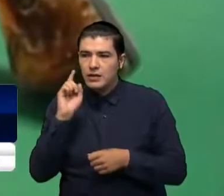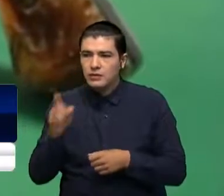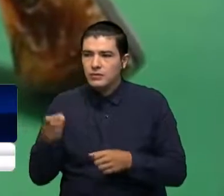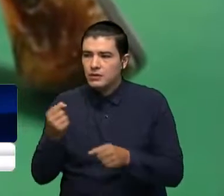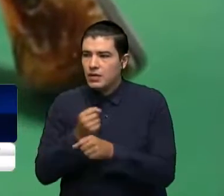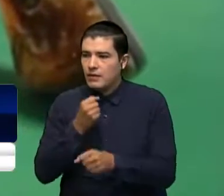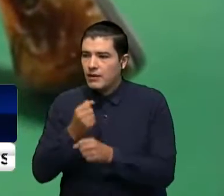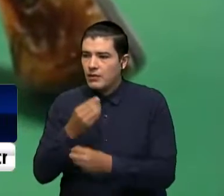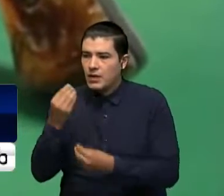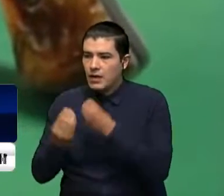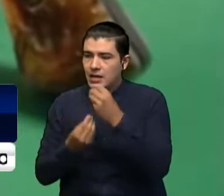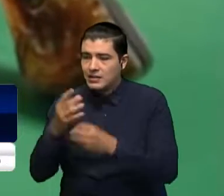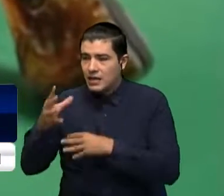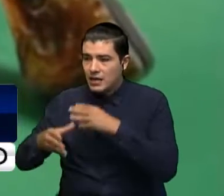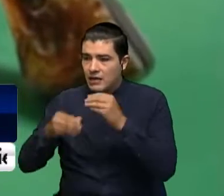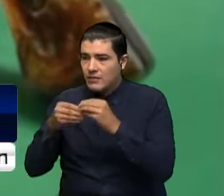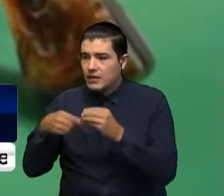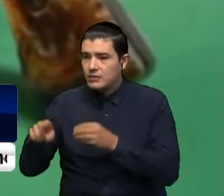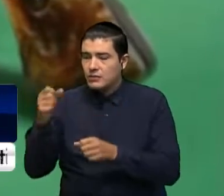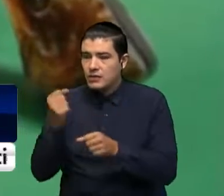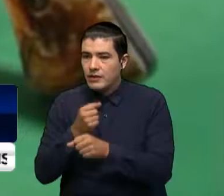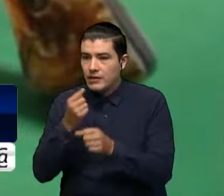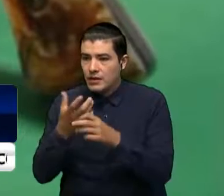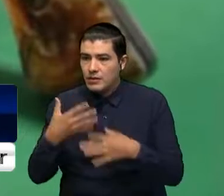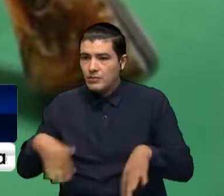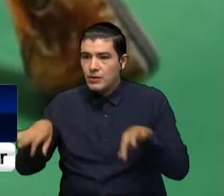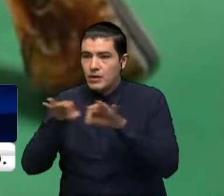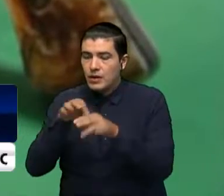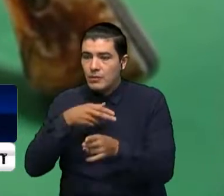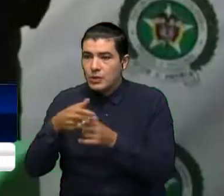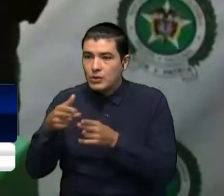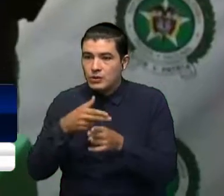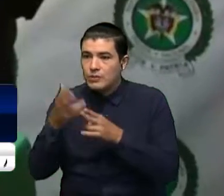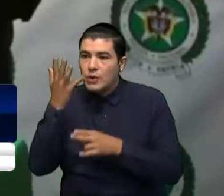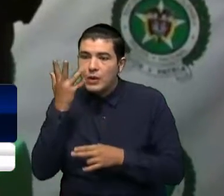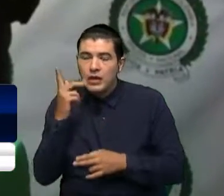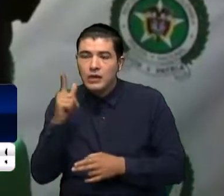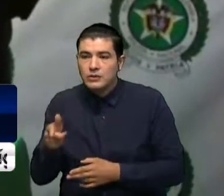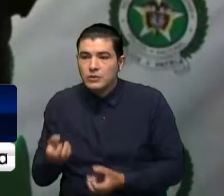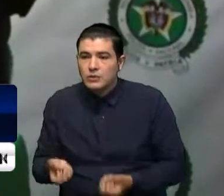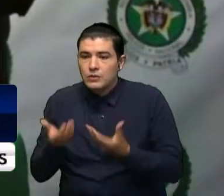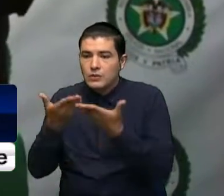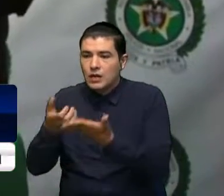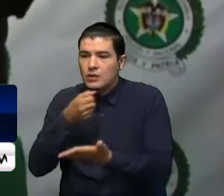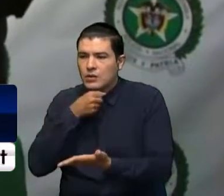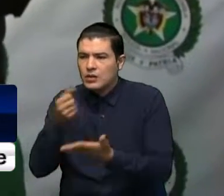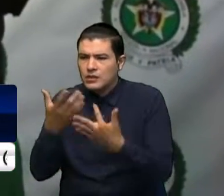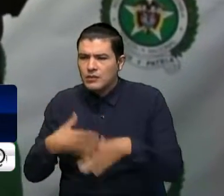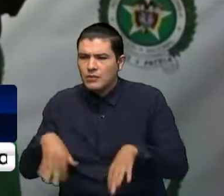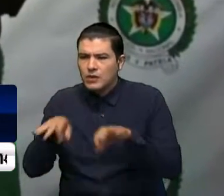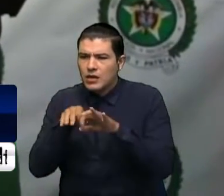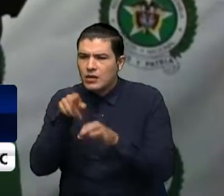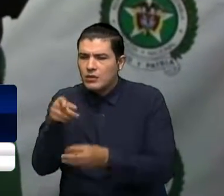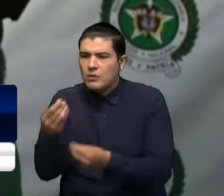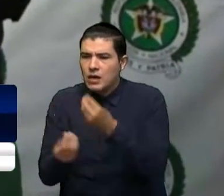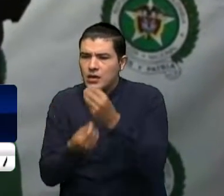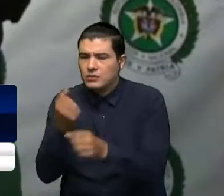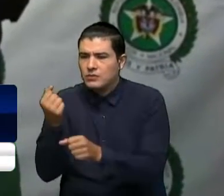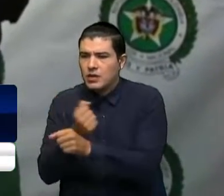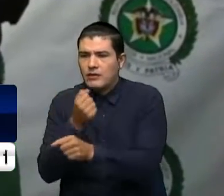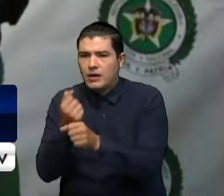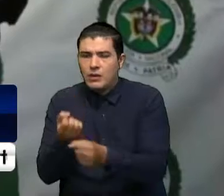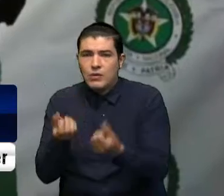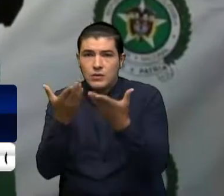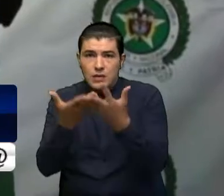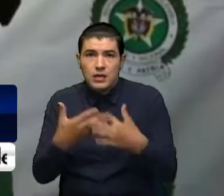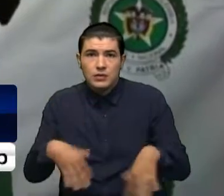y sobre todo el trabajo de inteligencia. Y en próximos días se van a dar unas noticias muy importantes de ese trabajo que van a dar unos resultados que van